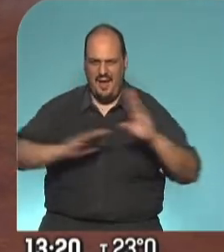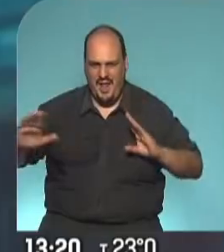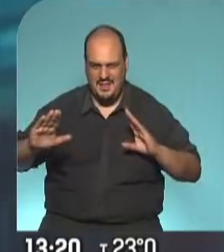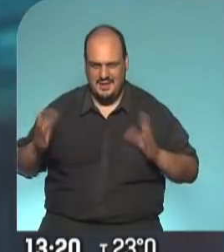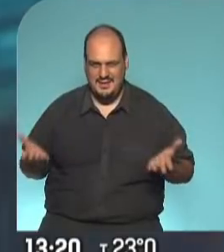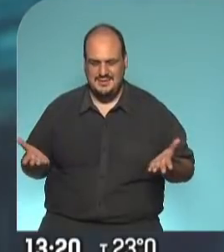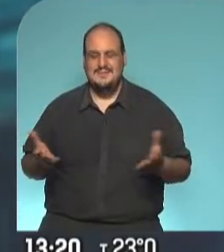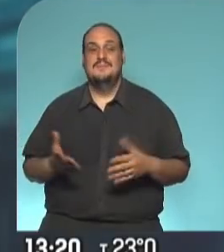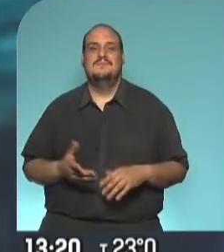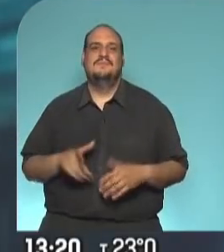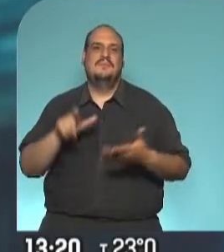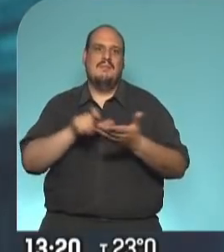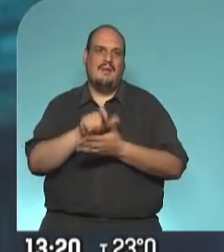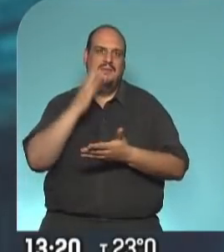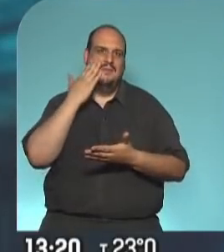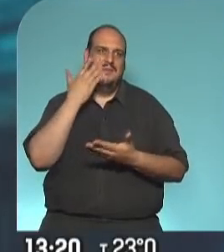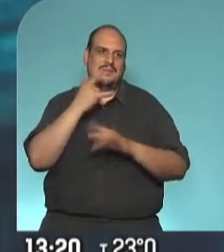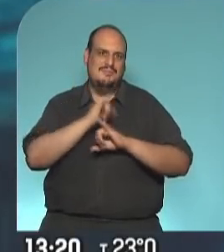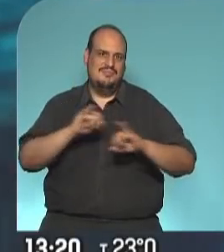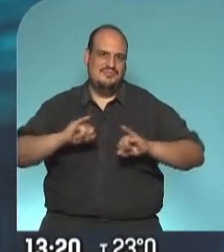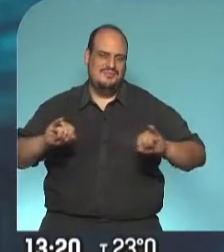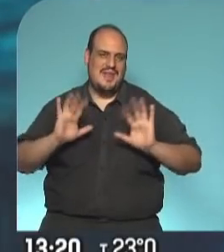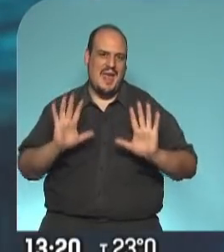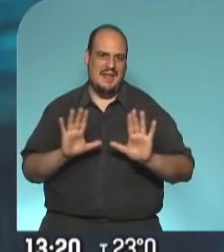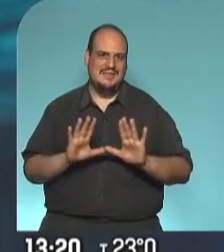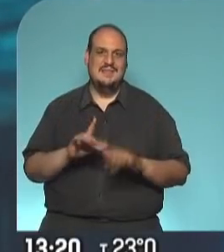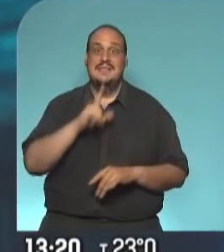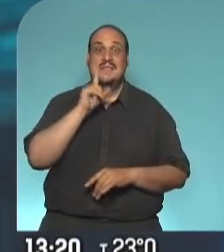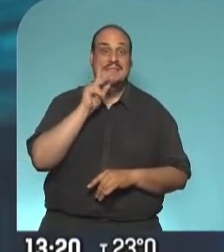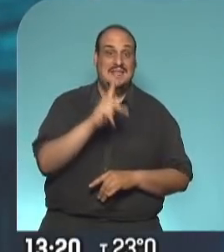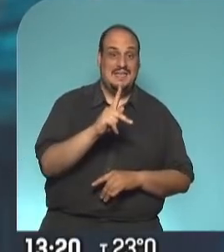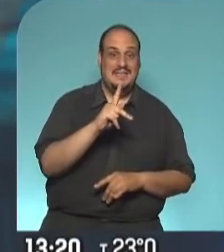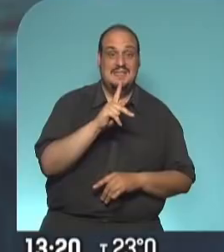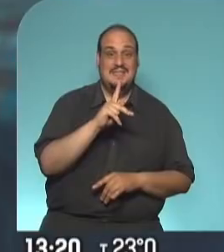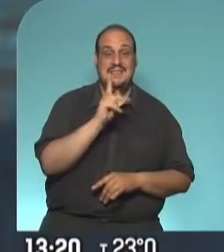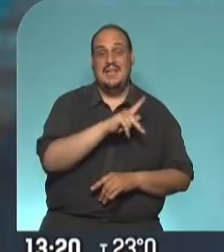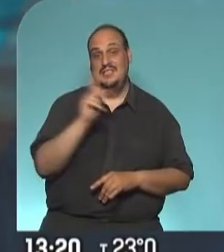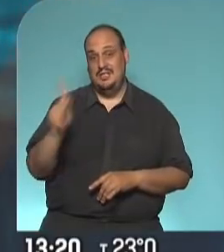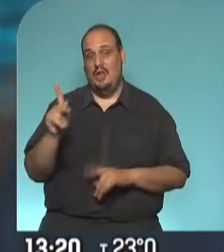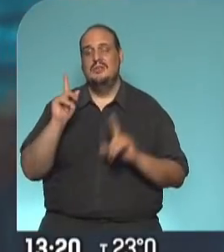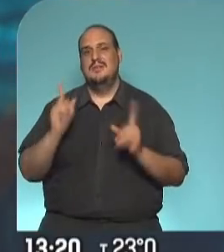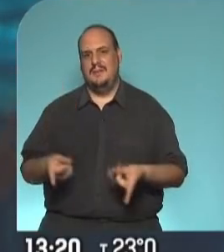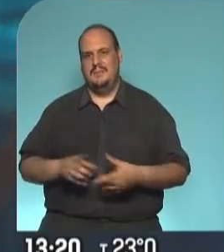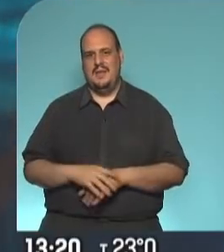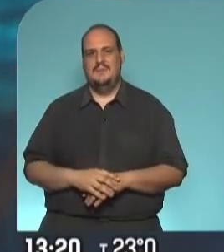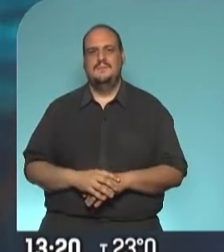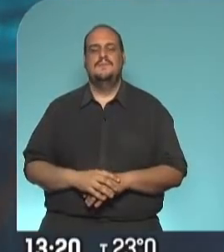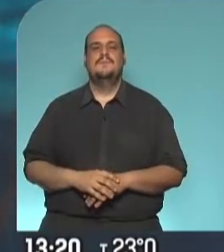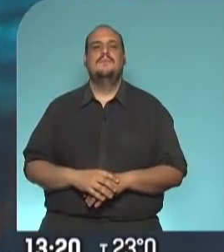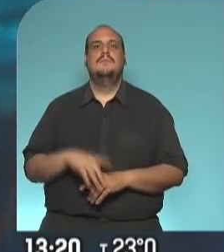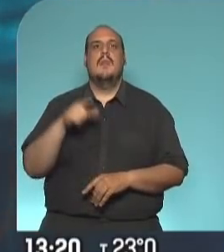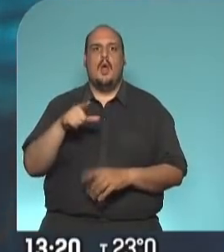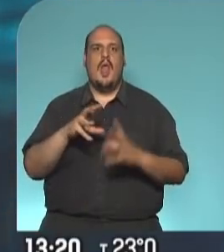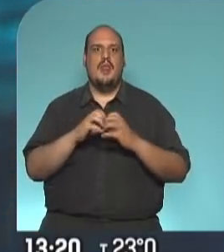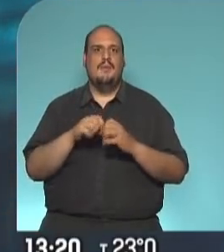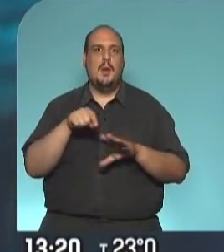Bueno, las redes sociales sabemos que hoy se usan para todo y en este caso TikTok también. Sí. Una de las cuestiones también, ya pasando a un debate un poco más profundo